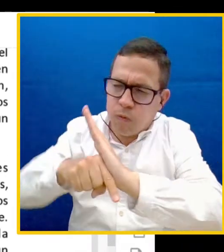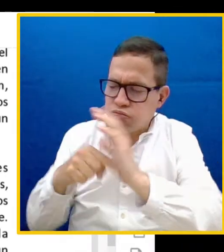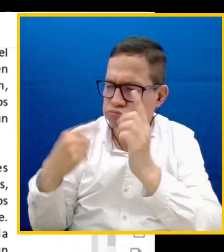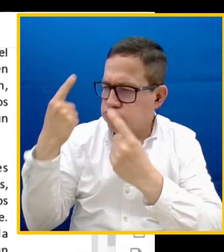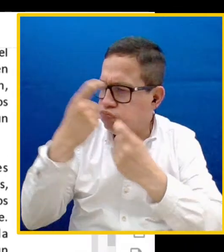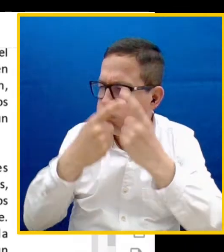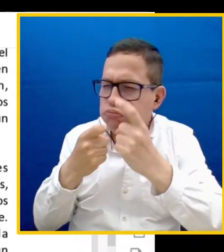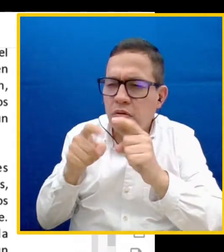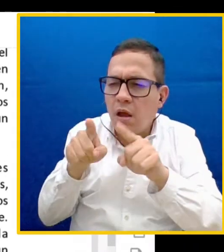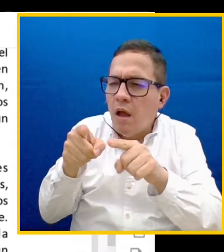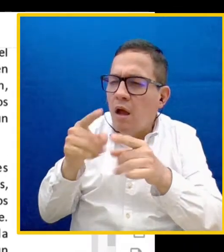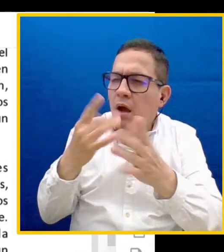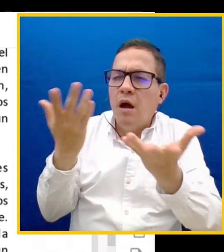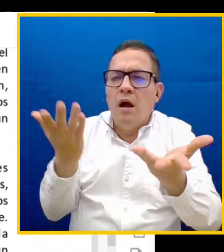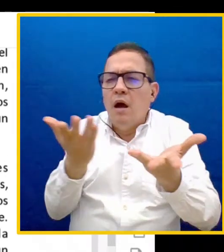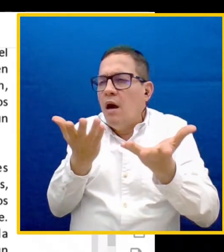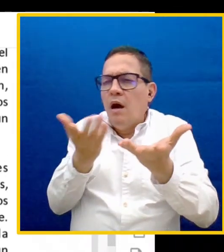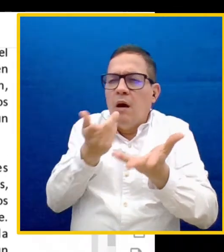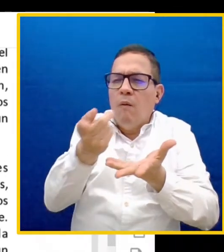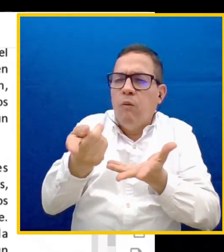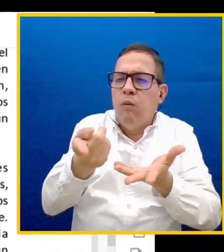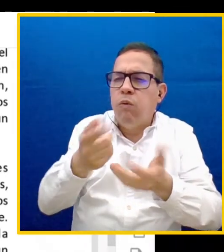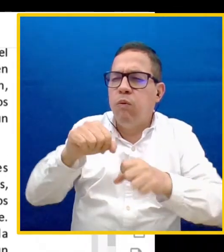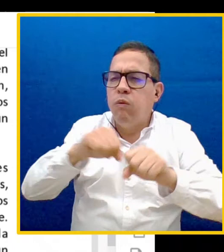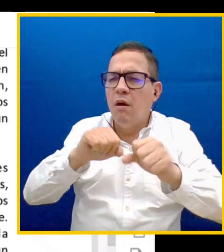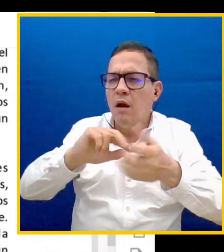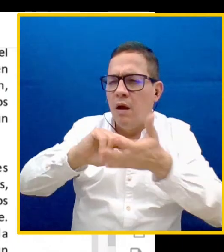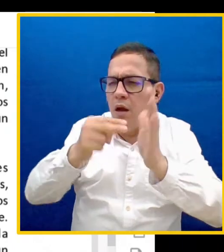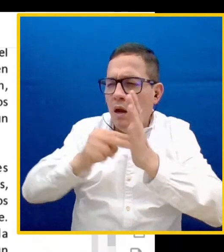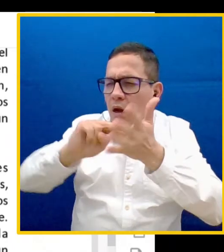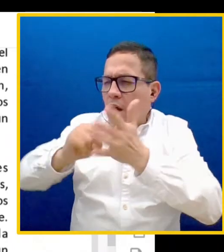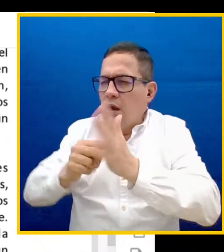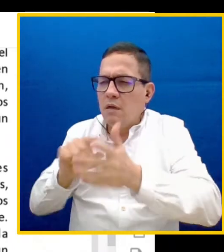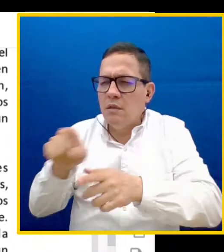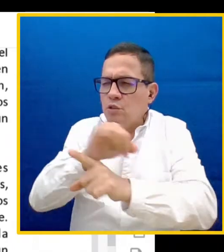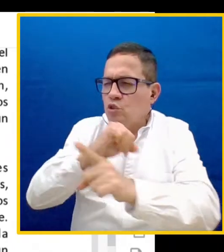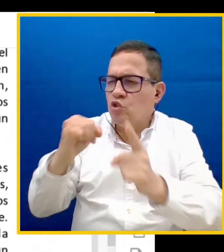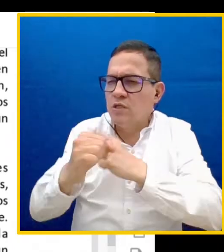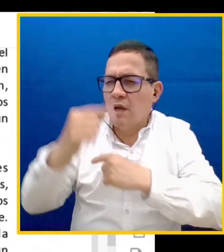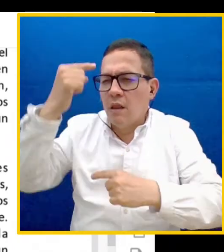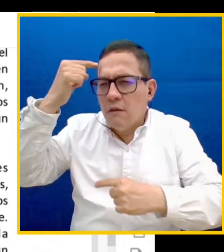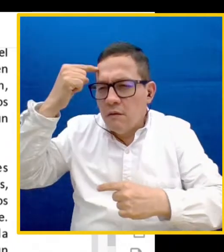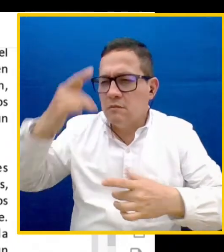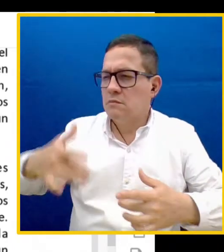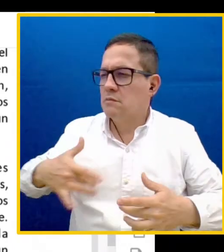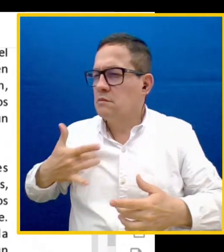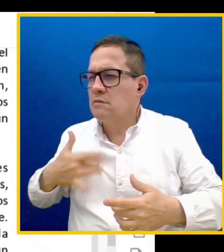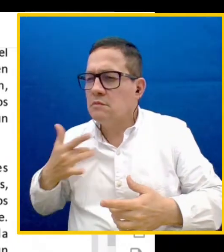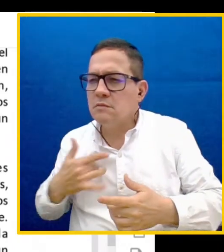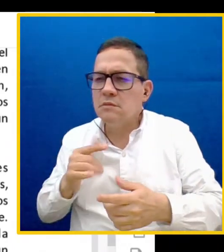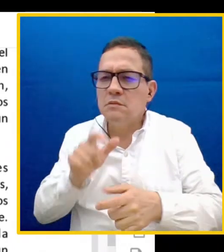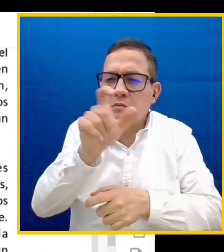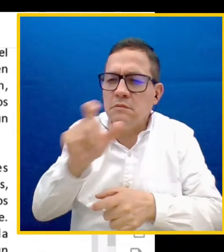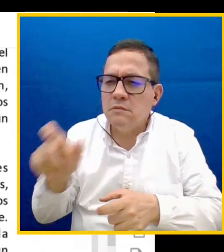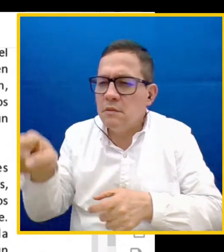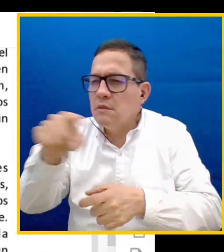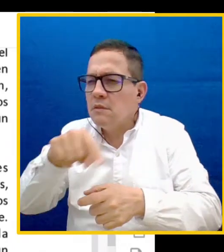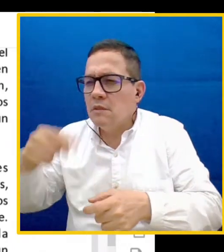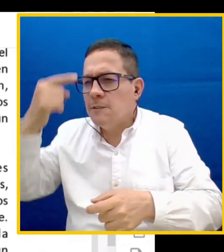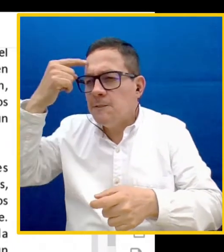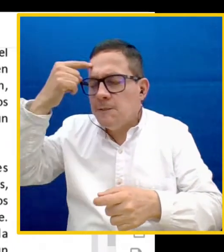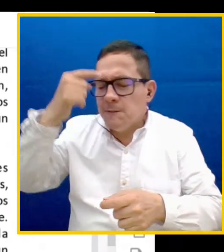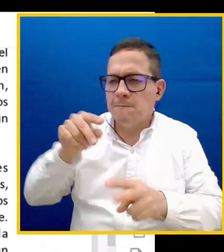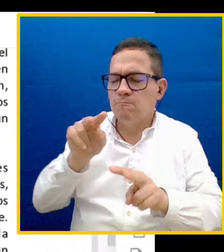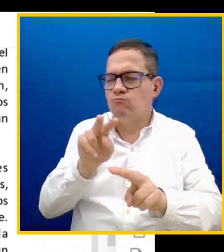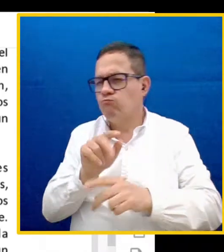intentan dar cuenta del universo de las significaciones sociales, interpretando las distintas lecturas